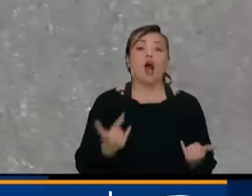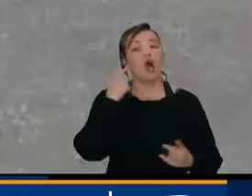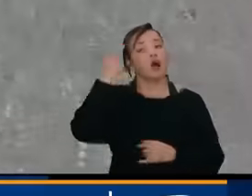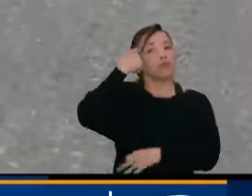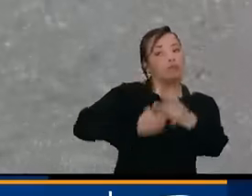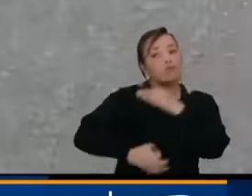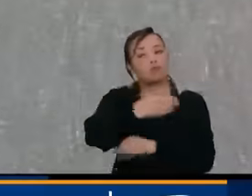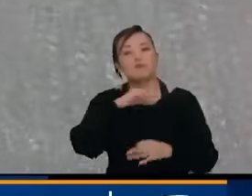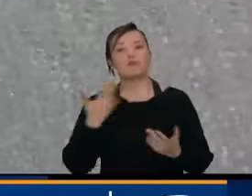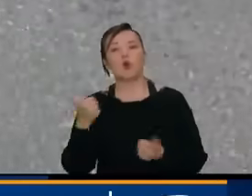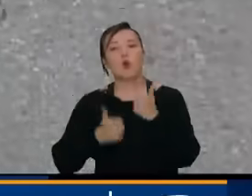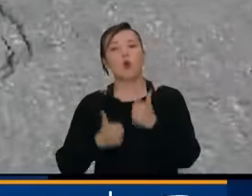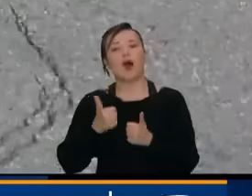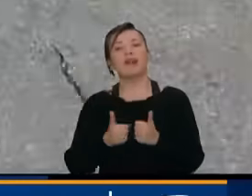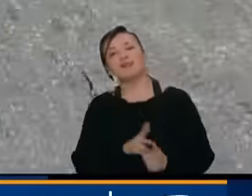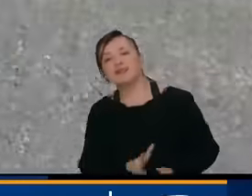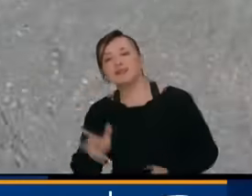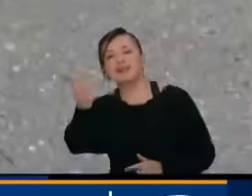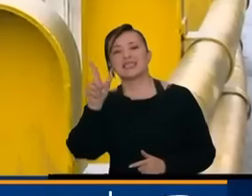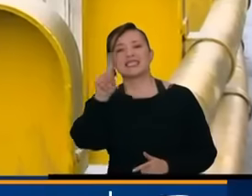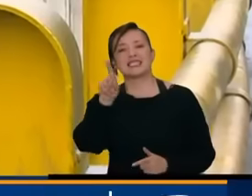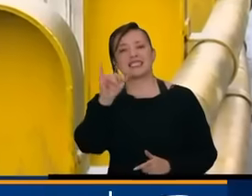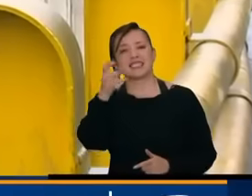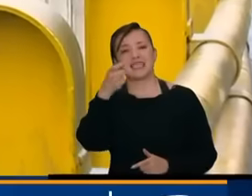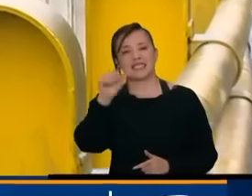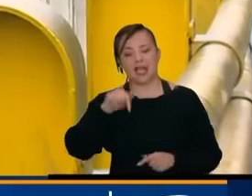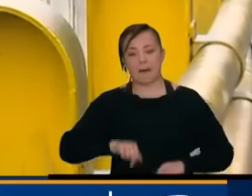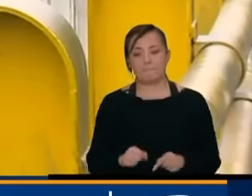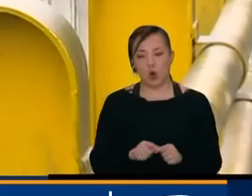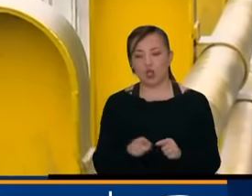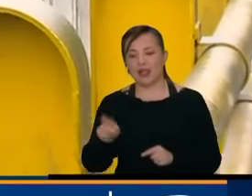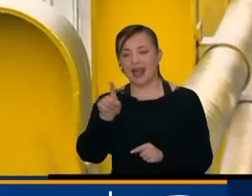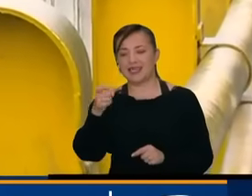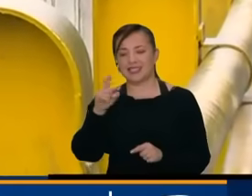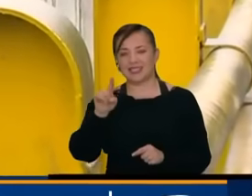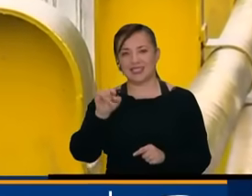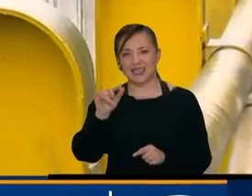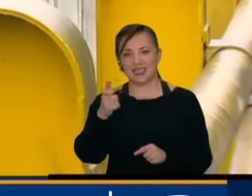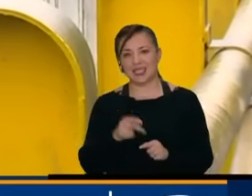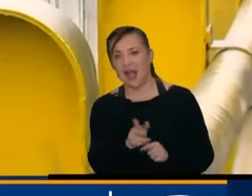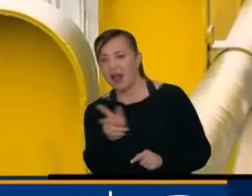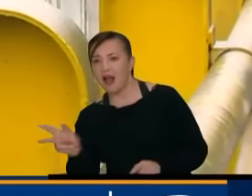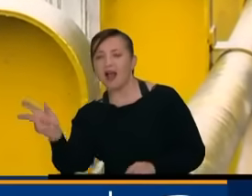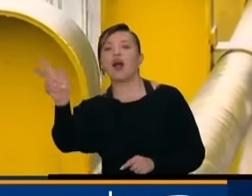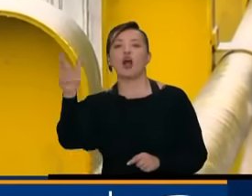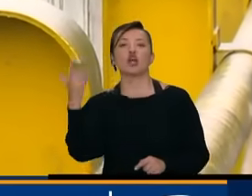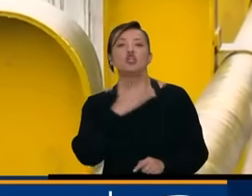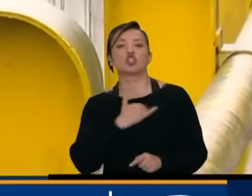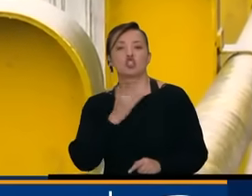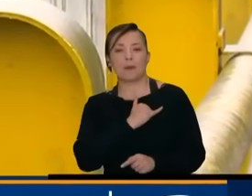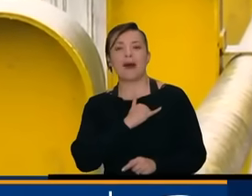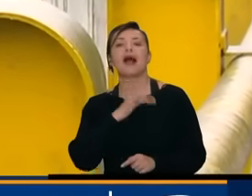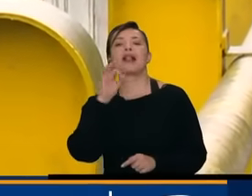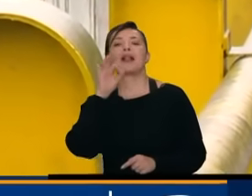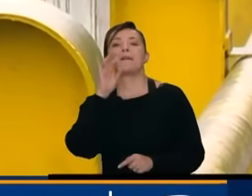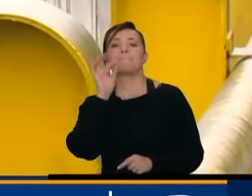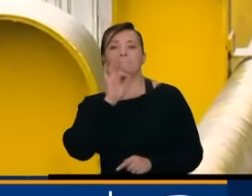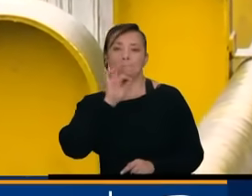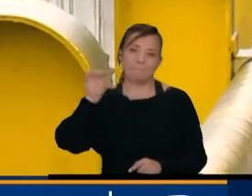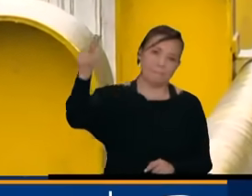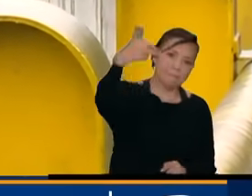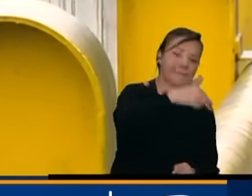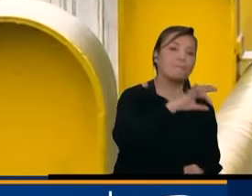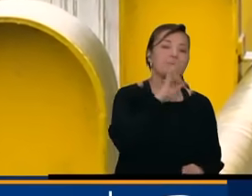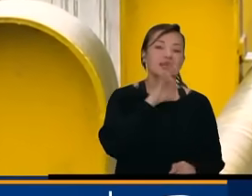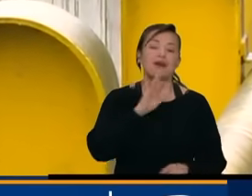alternos la travesía del Cisga, Bogotá el Cisga secreto que conecta con la vía Yopal, Villavicencio y